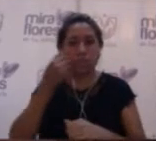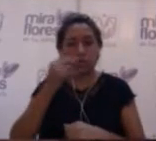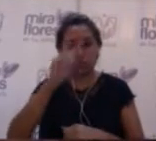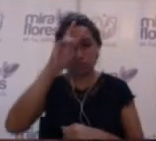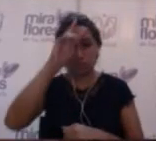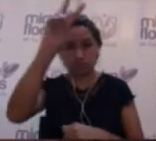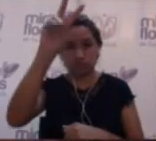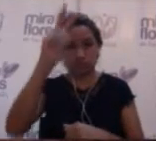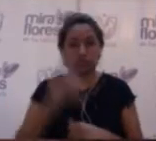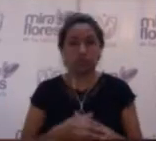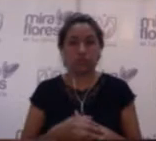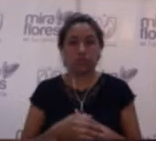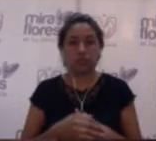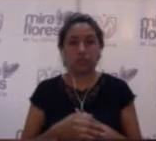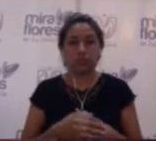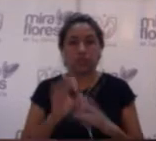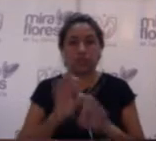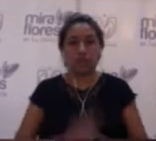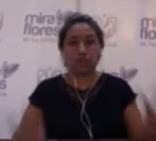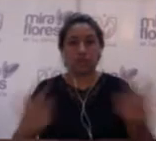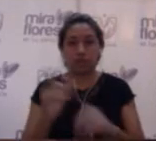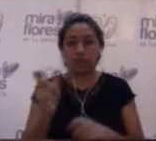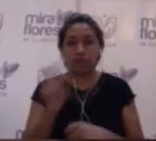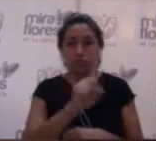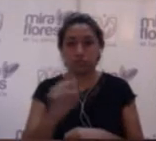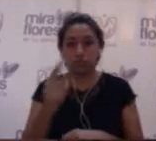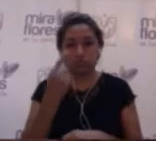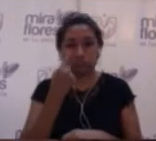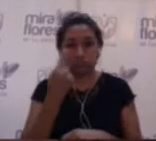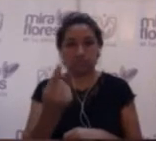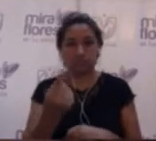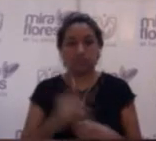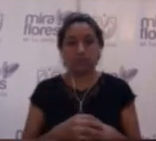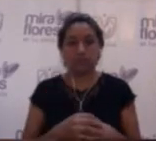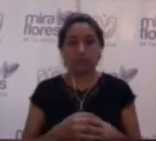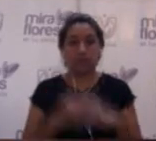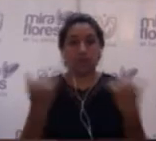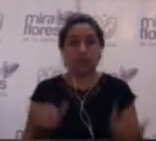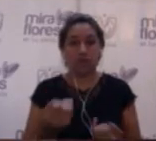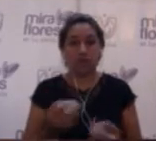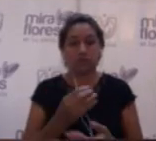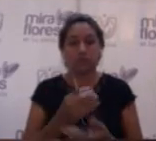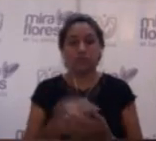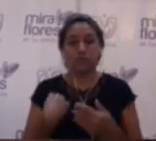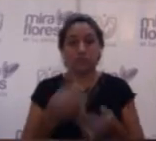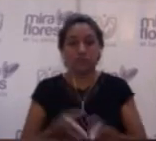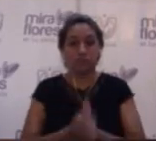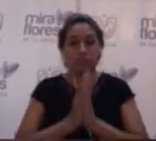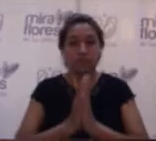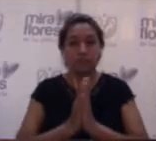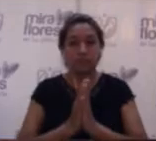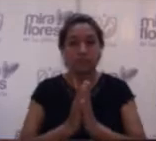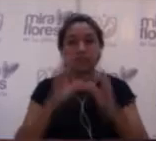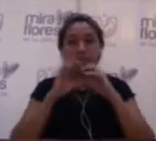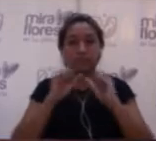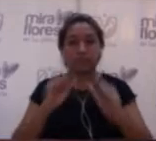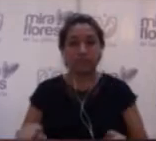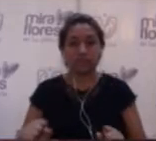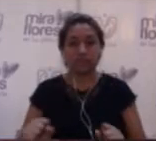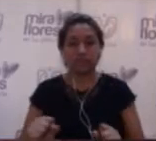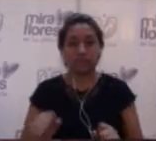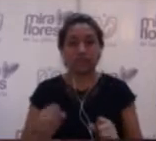duda, desde la perspectiva que cada una de ellas tiene. Dicho esto, le vamos a pedir a nuestra secretaria general